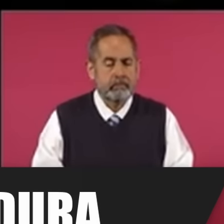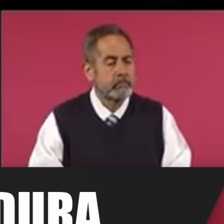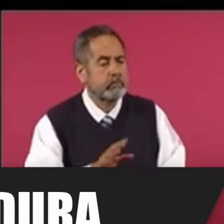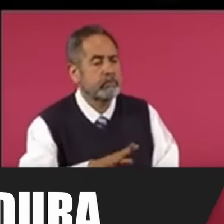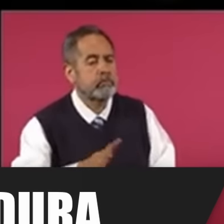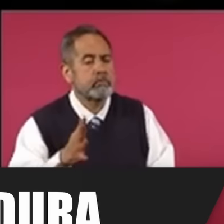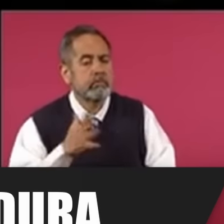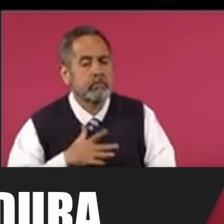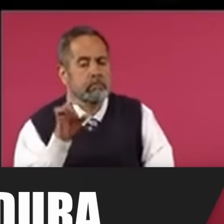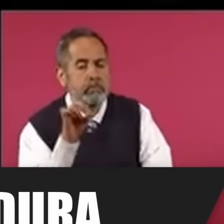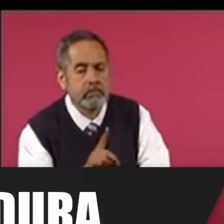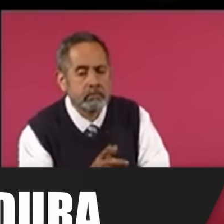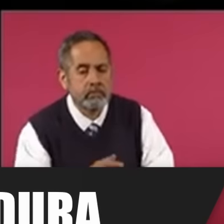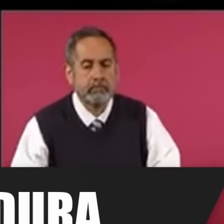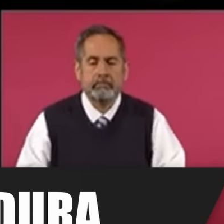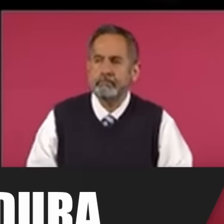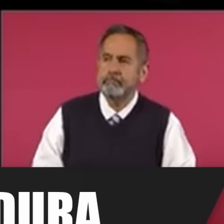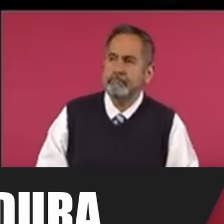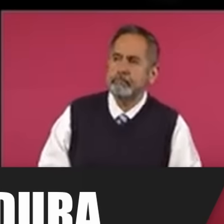Buenos días.